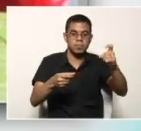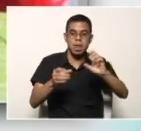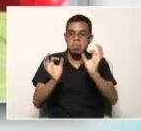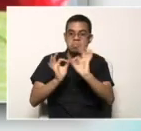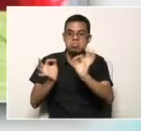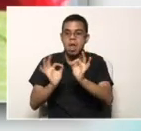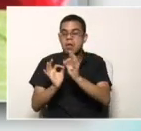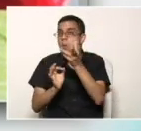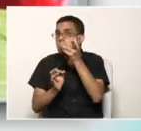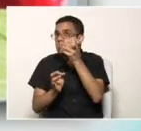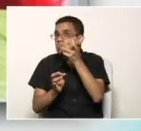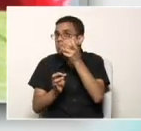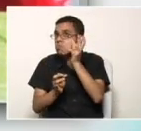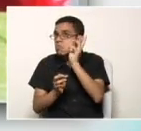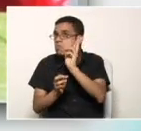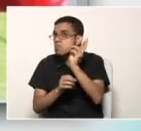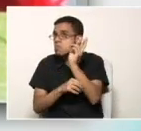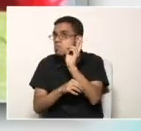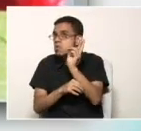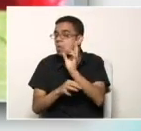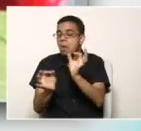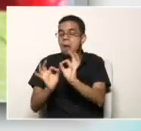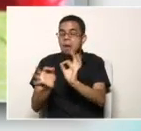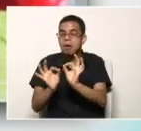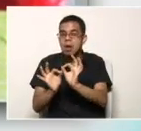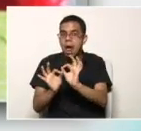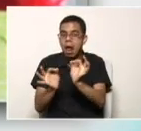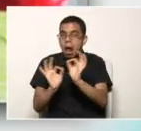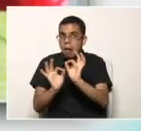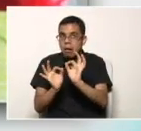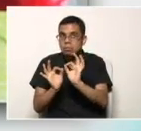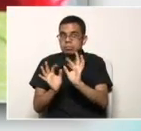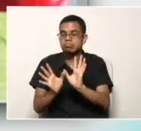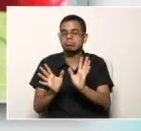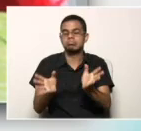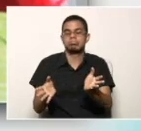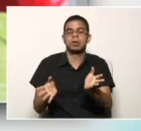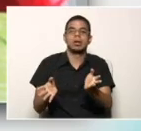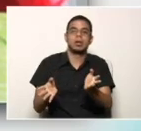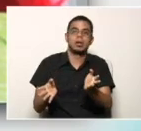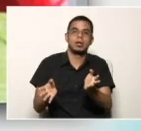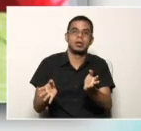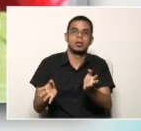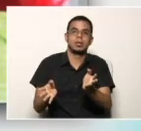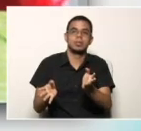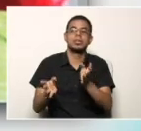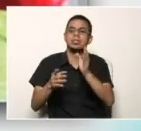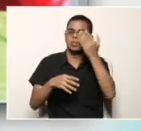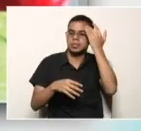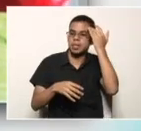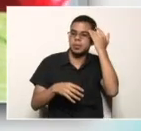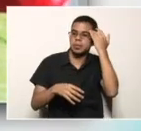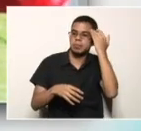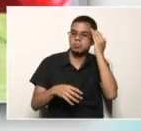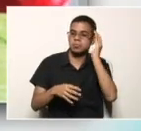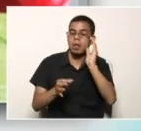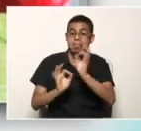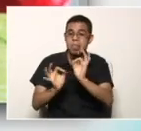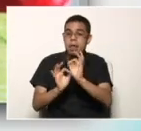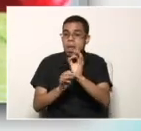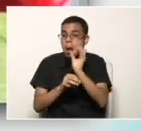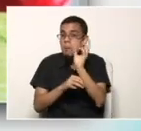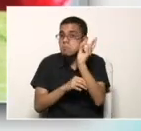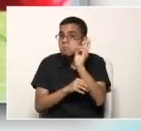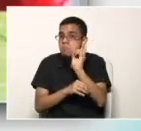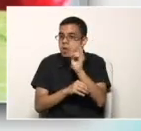está en buen estado, tiene que pitar cuando le haga falta la memoria RAM,